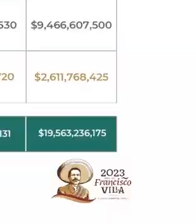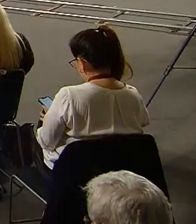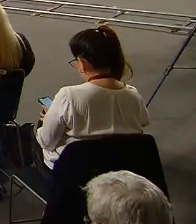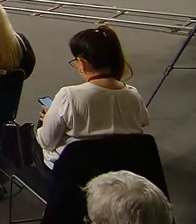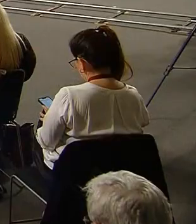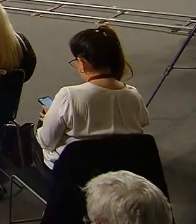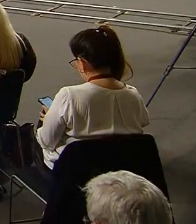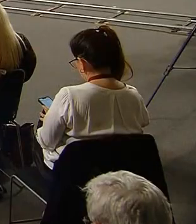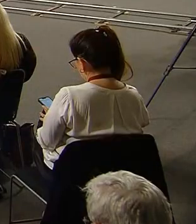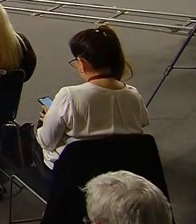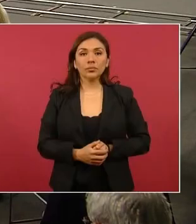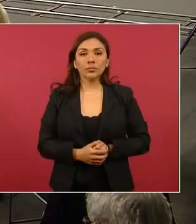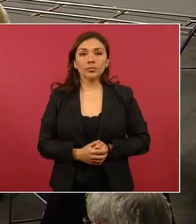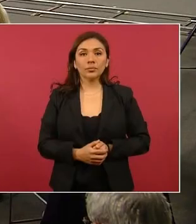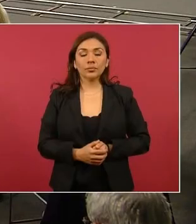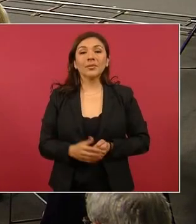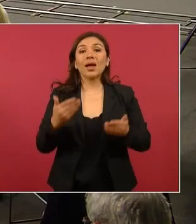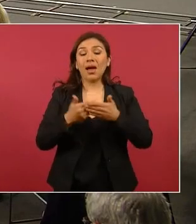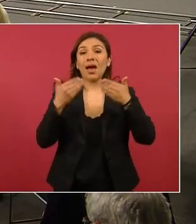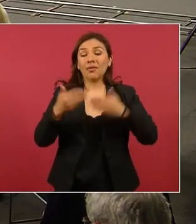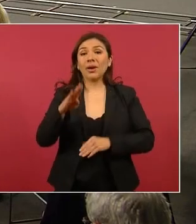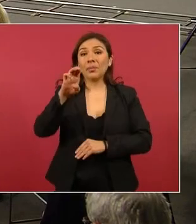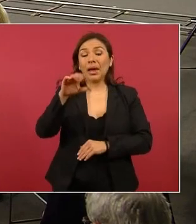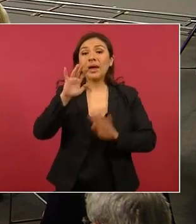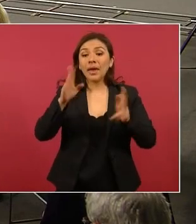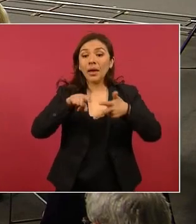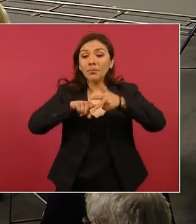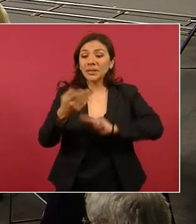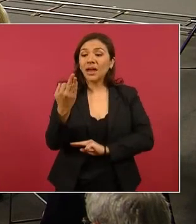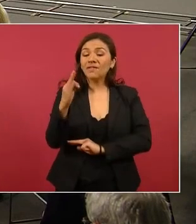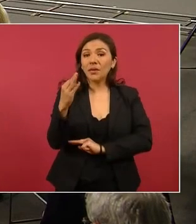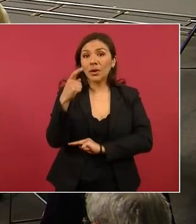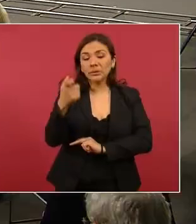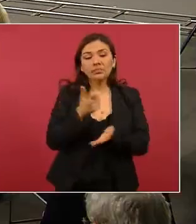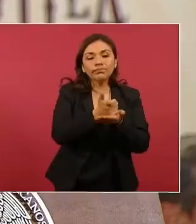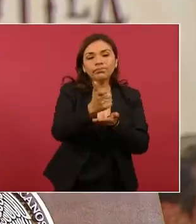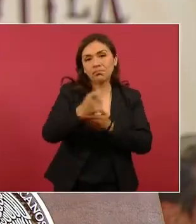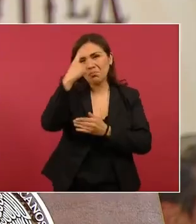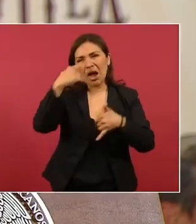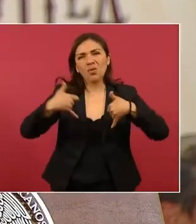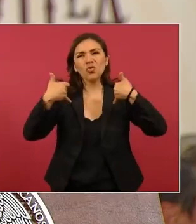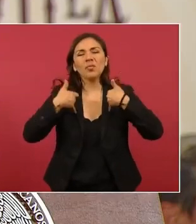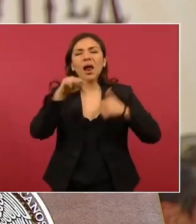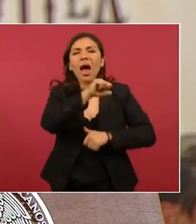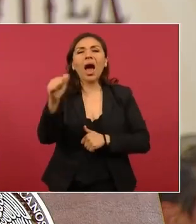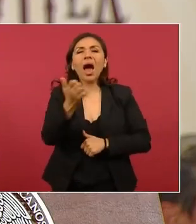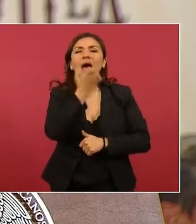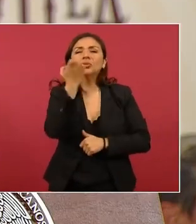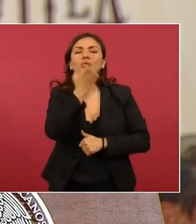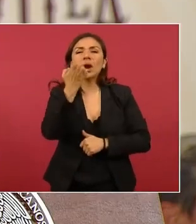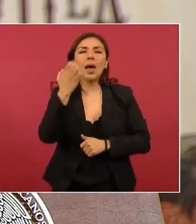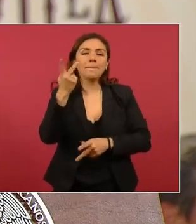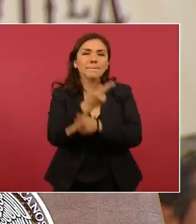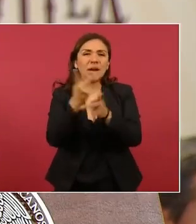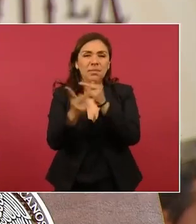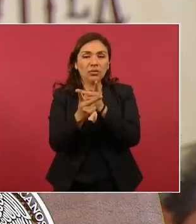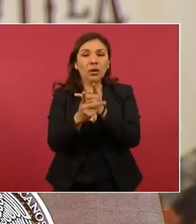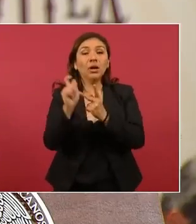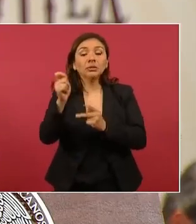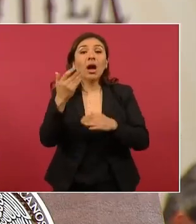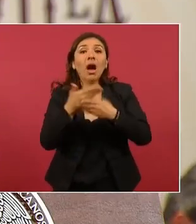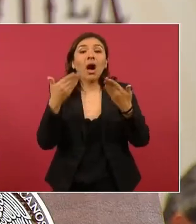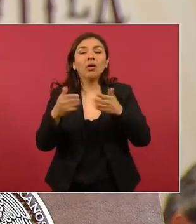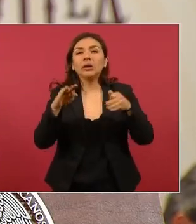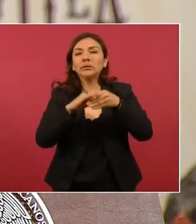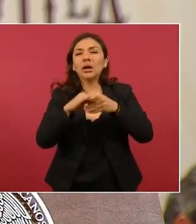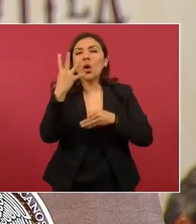pesos mensuales y ya comenzó en febrero la dispersión para jóvenes de preparatoria, llegando a poco más de